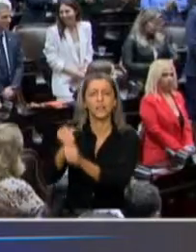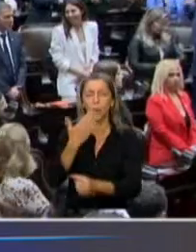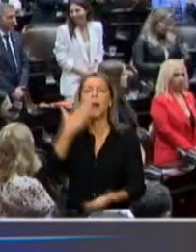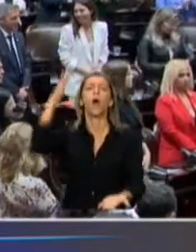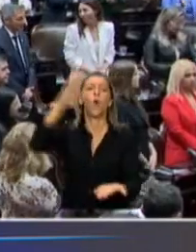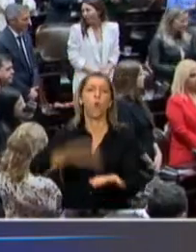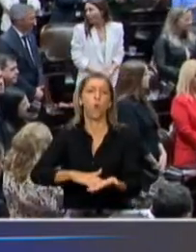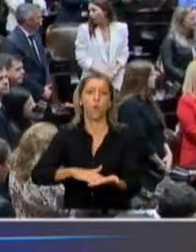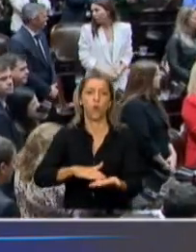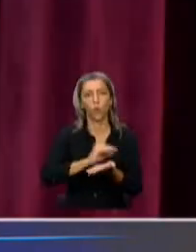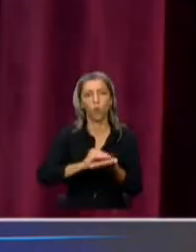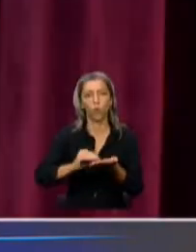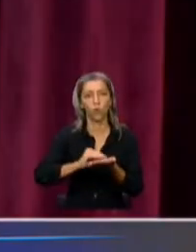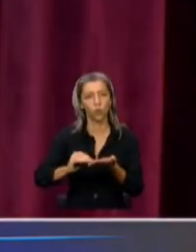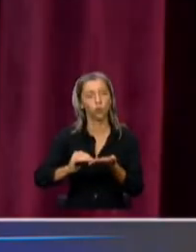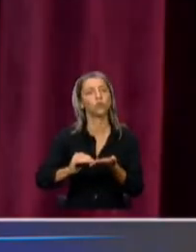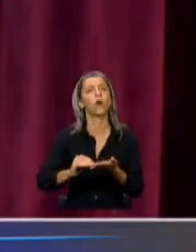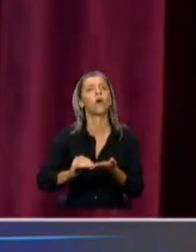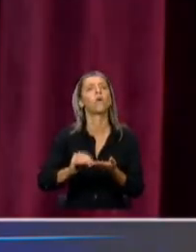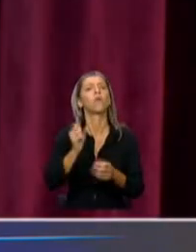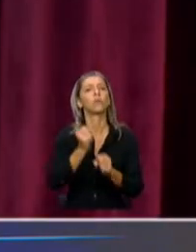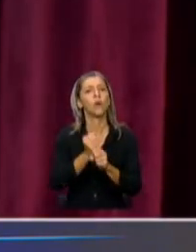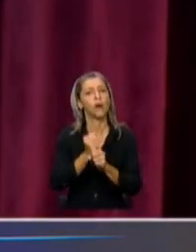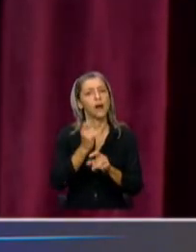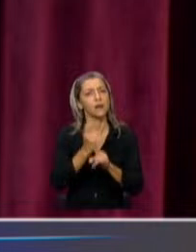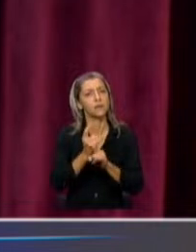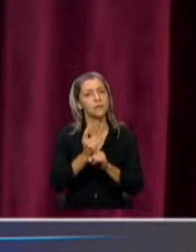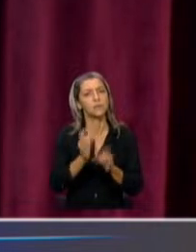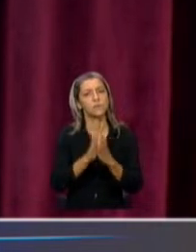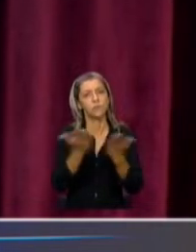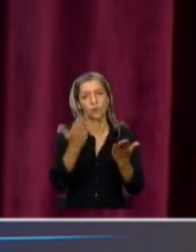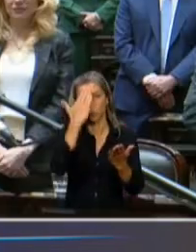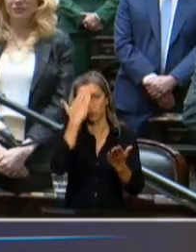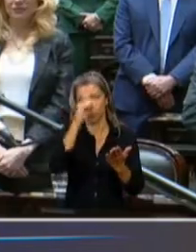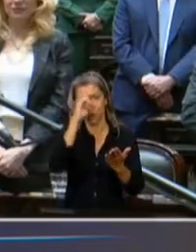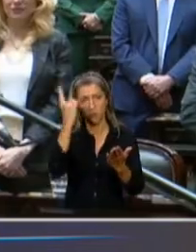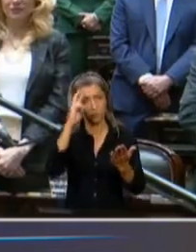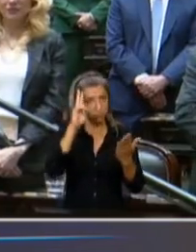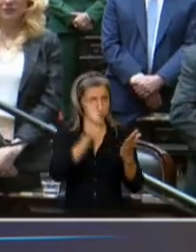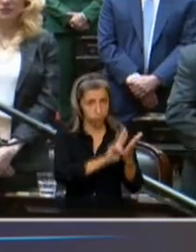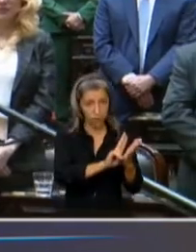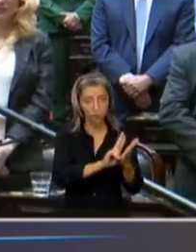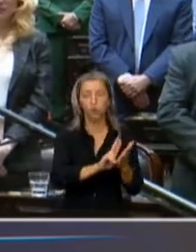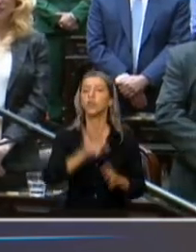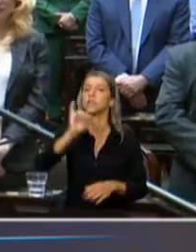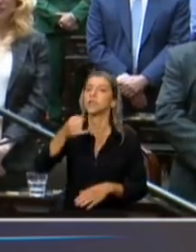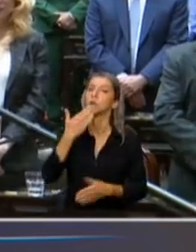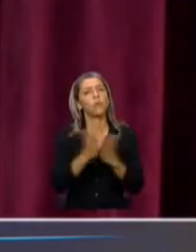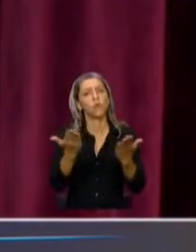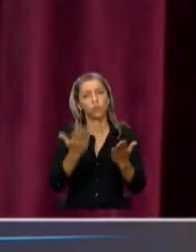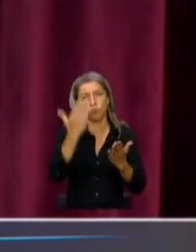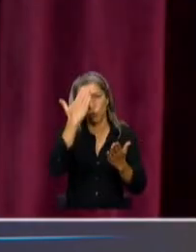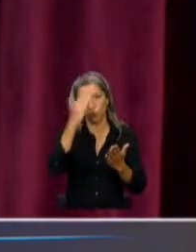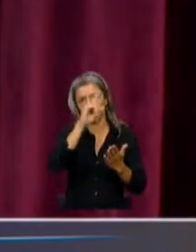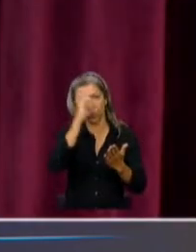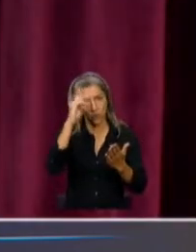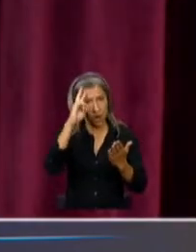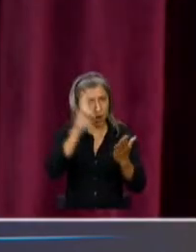Gustavo Sáenz, ¿no? Con el gobernador salteño, en donde, bueno, es uno de los gobernadores del pamperonismo